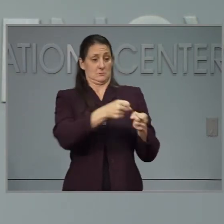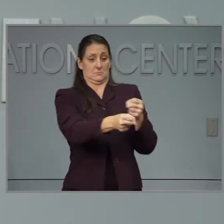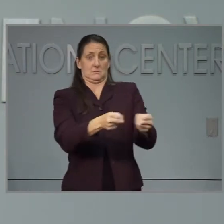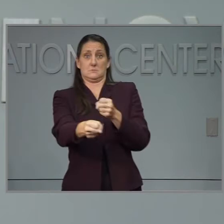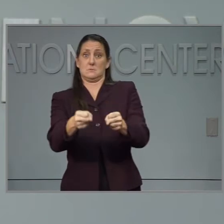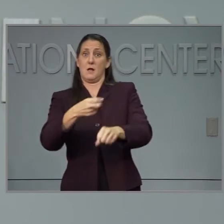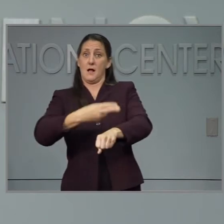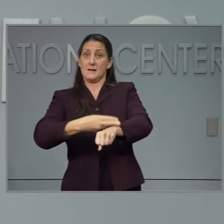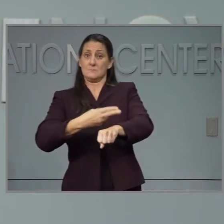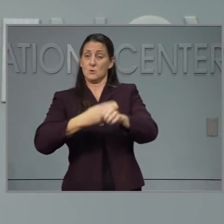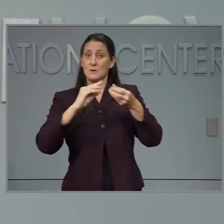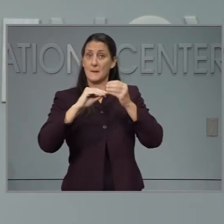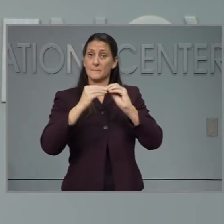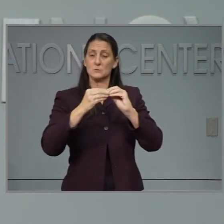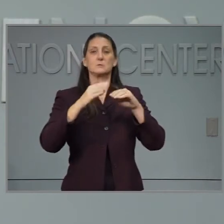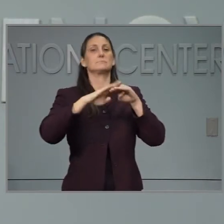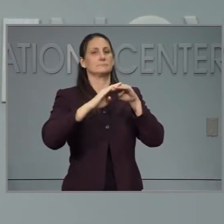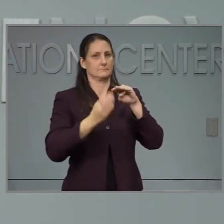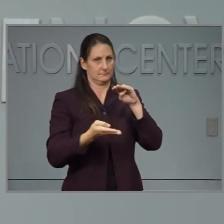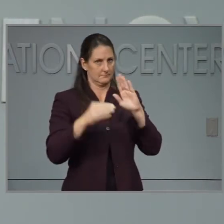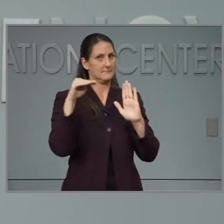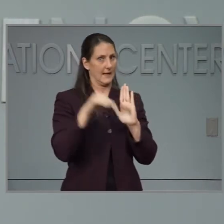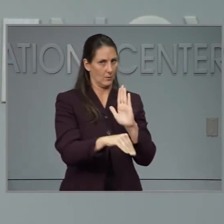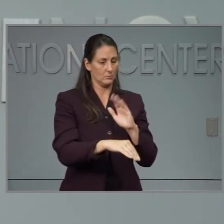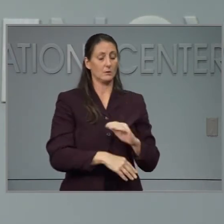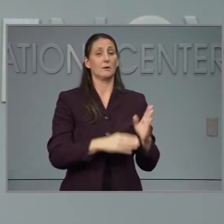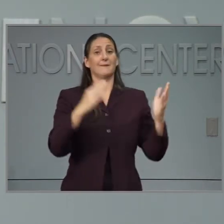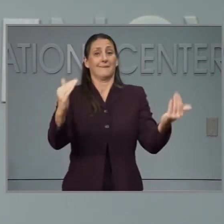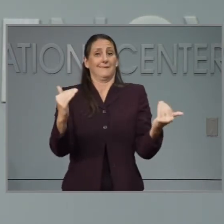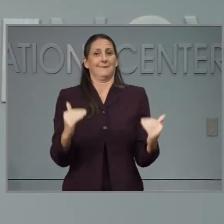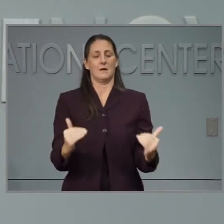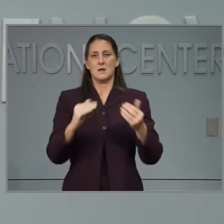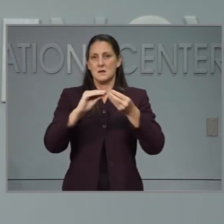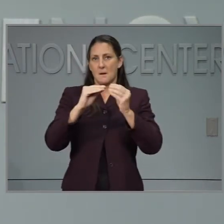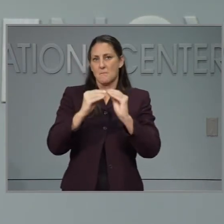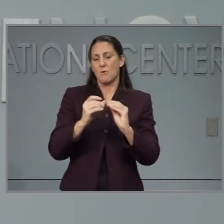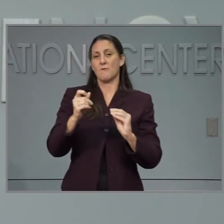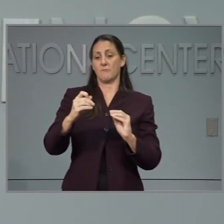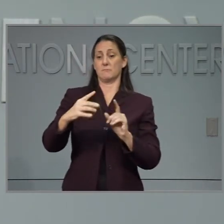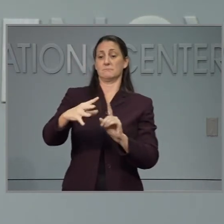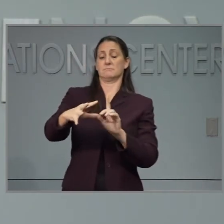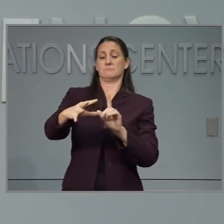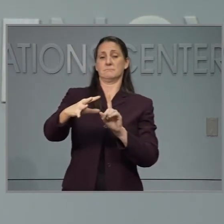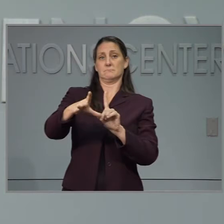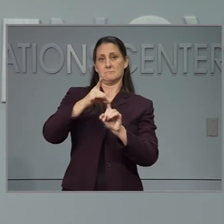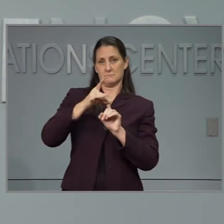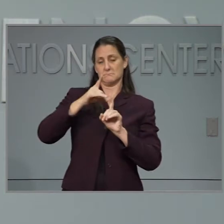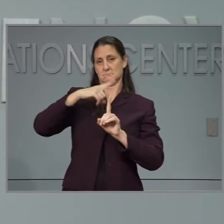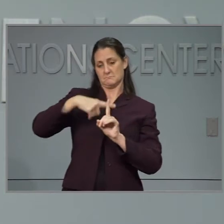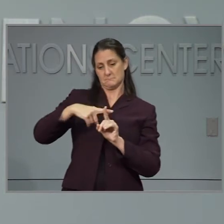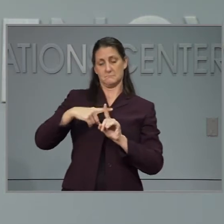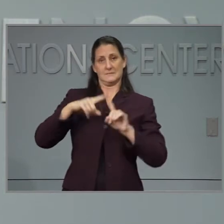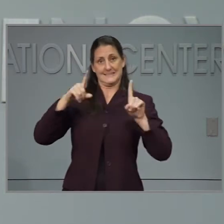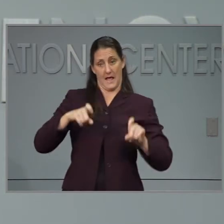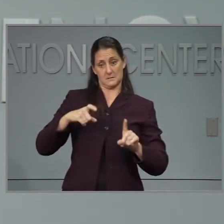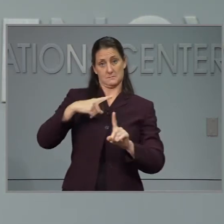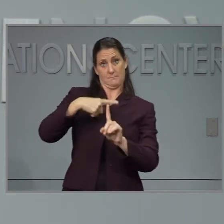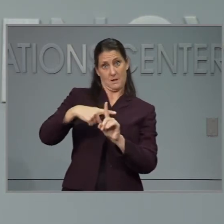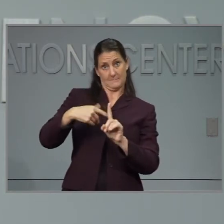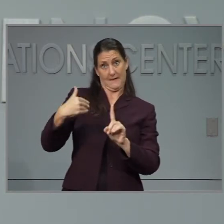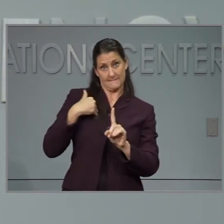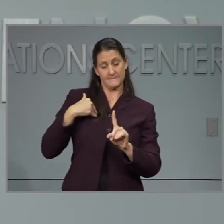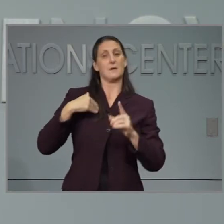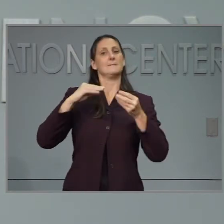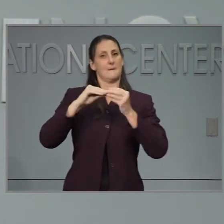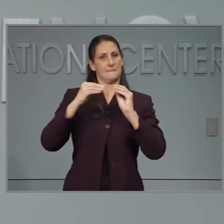tienen un signo positivo. También el número de pruebas positivas sigue estable y esto es positivo. Tenemos que